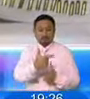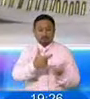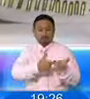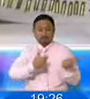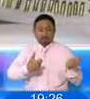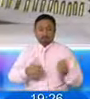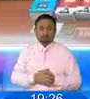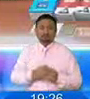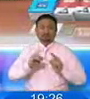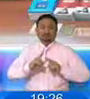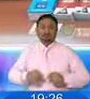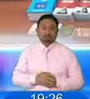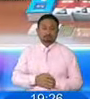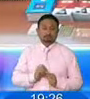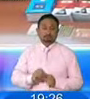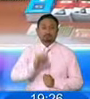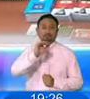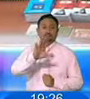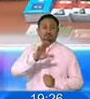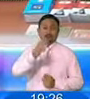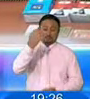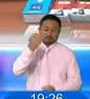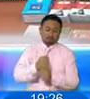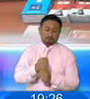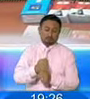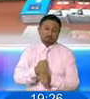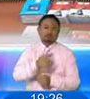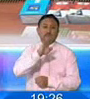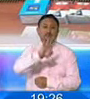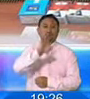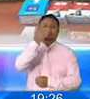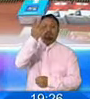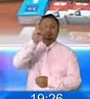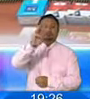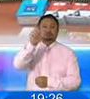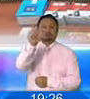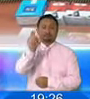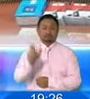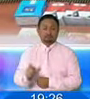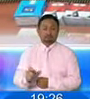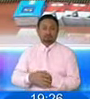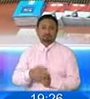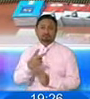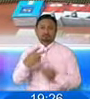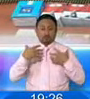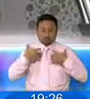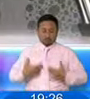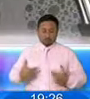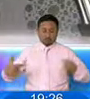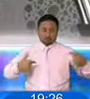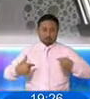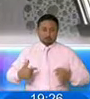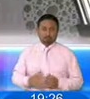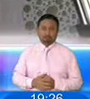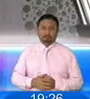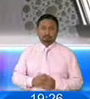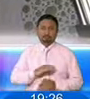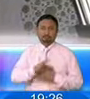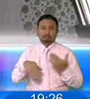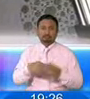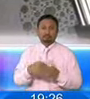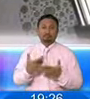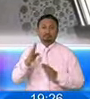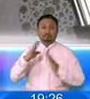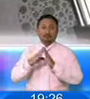carabina y escopetas, además de 5 alimentadoras, 416 cartuchos y 2 chalecos antibalas. Todo un arsenal guardado